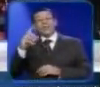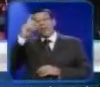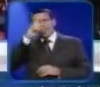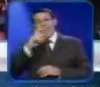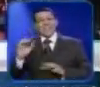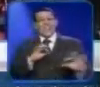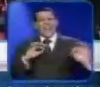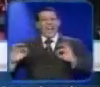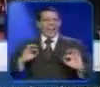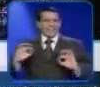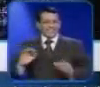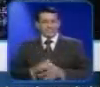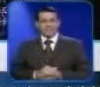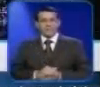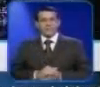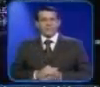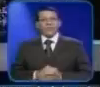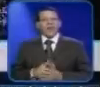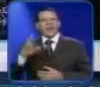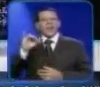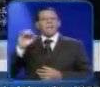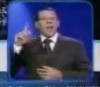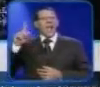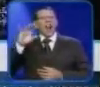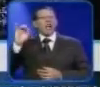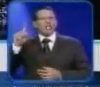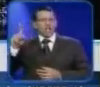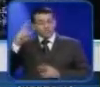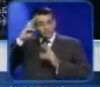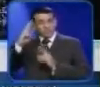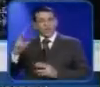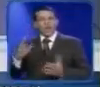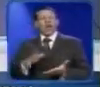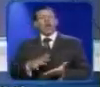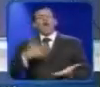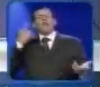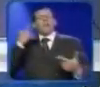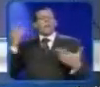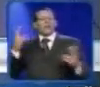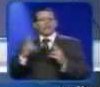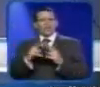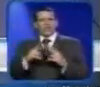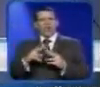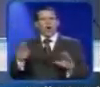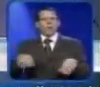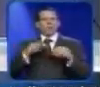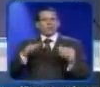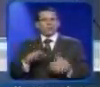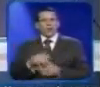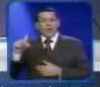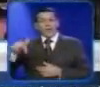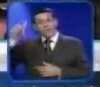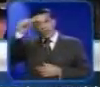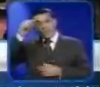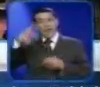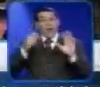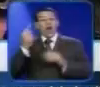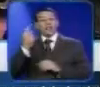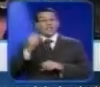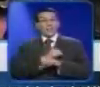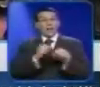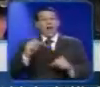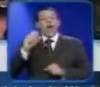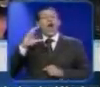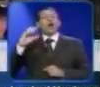vida artística. Free Play and Love Songs estará dedicado a la gloria de la vida y el amor a la música. Este domingo a las 11 de la mañana